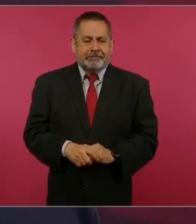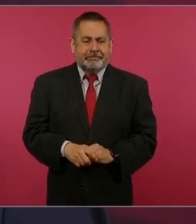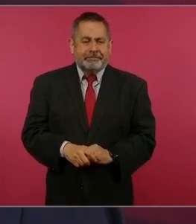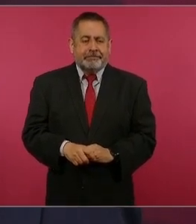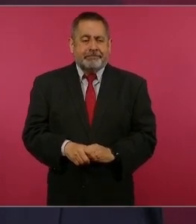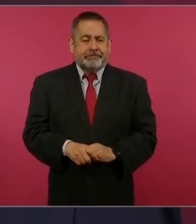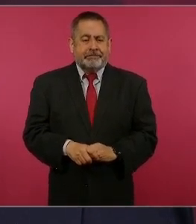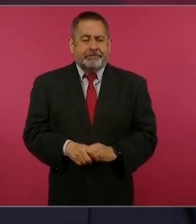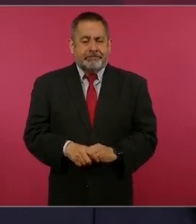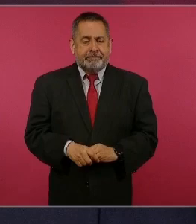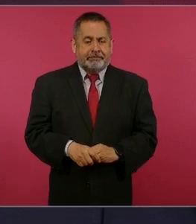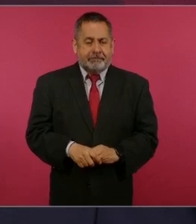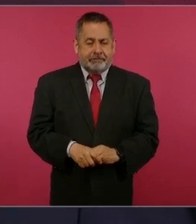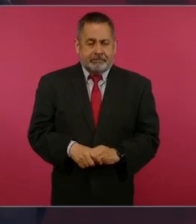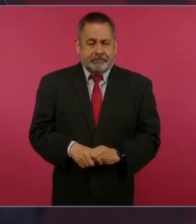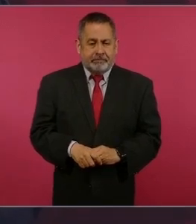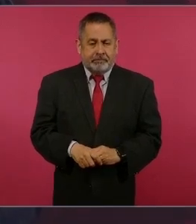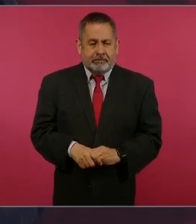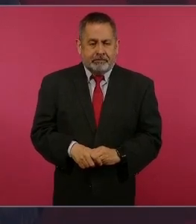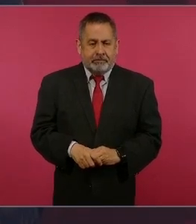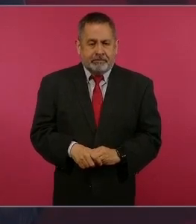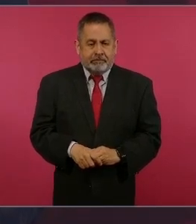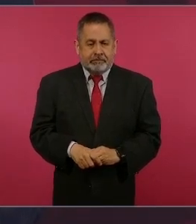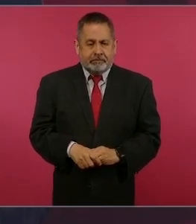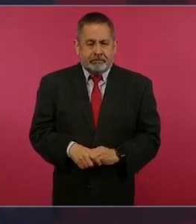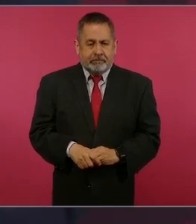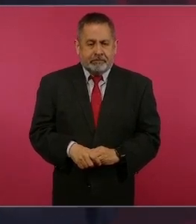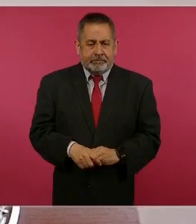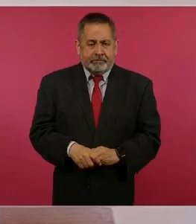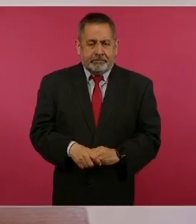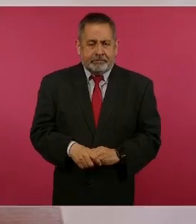Y la fruta